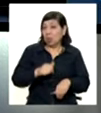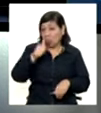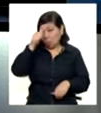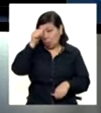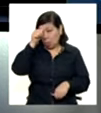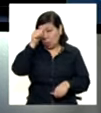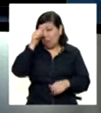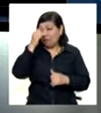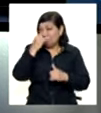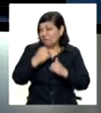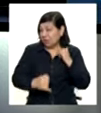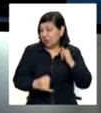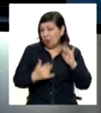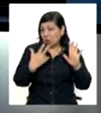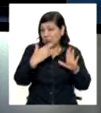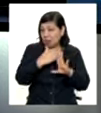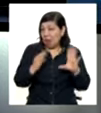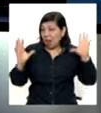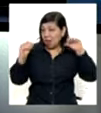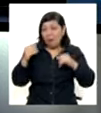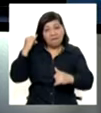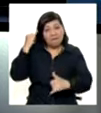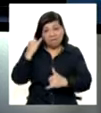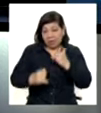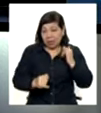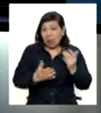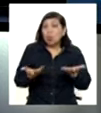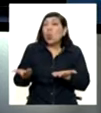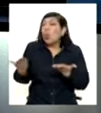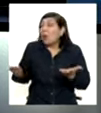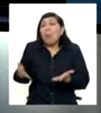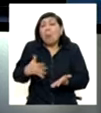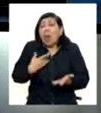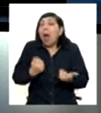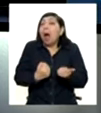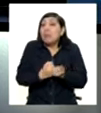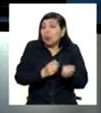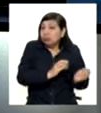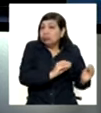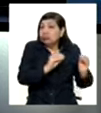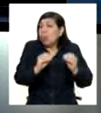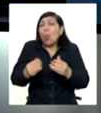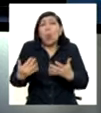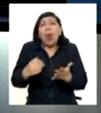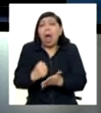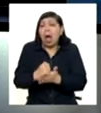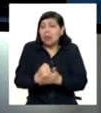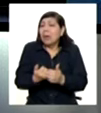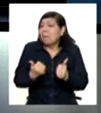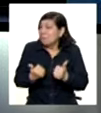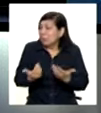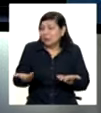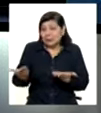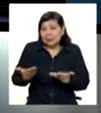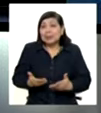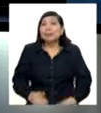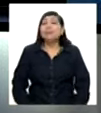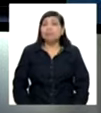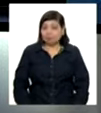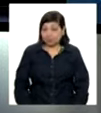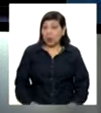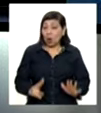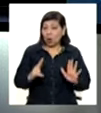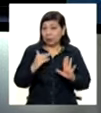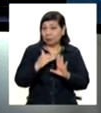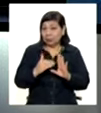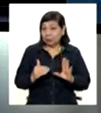las 8:30 de la noche usted puede acercarse y poder dejar su donación, su colaboración. Cualquier ayuda va a ser bien recibida. 8:30 en